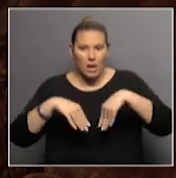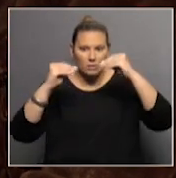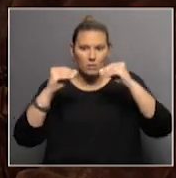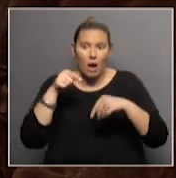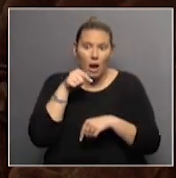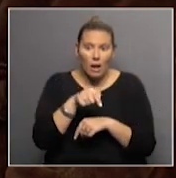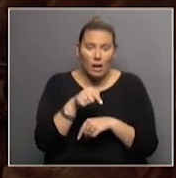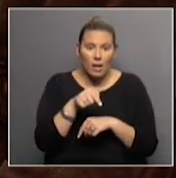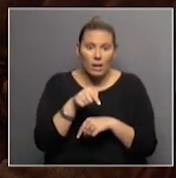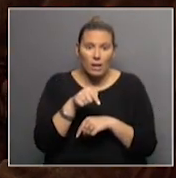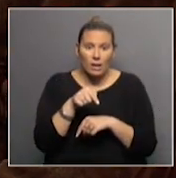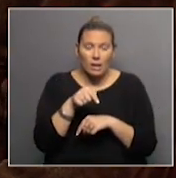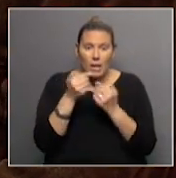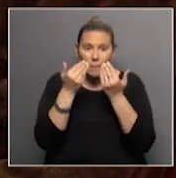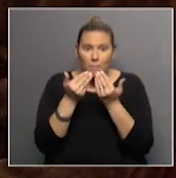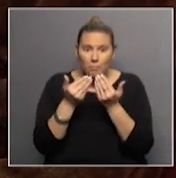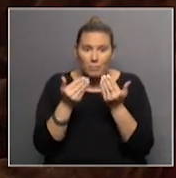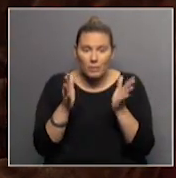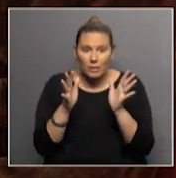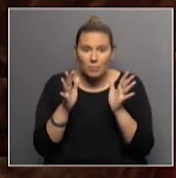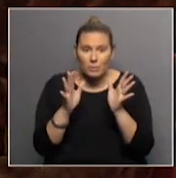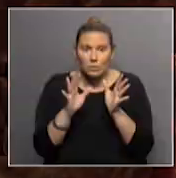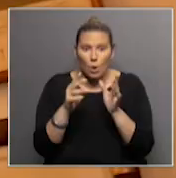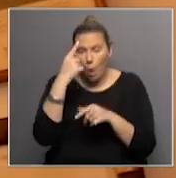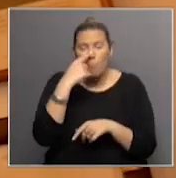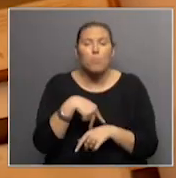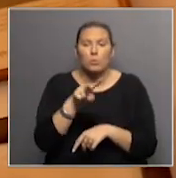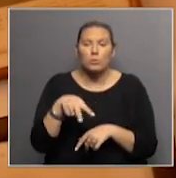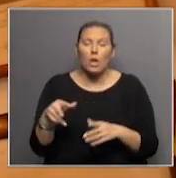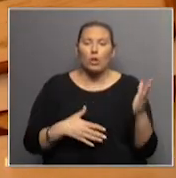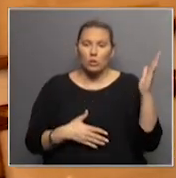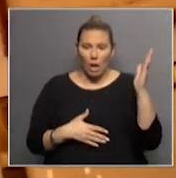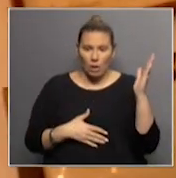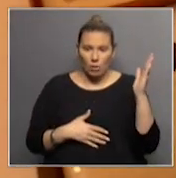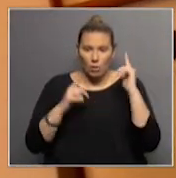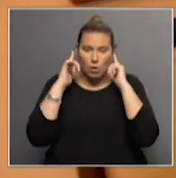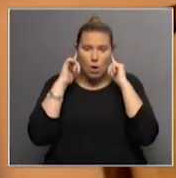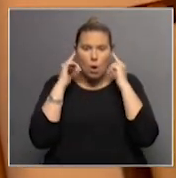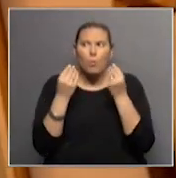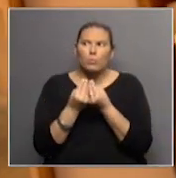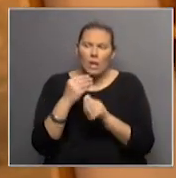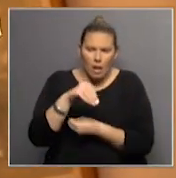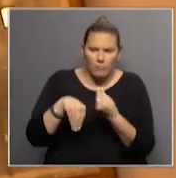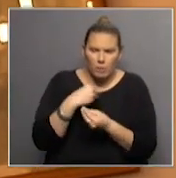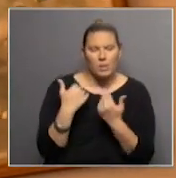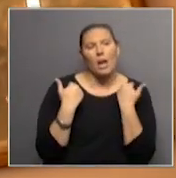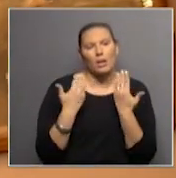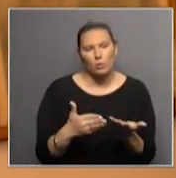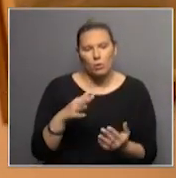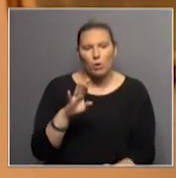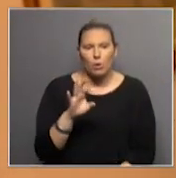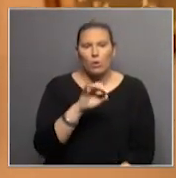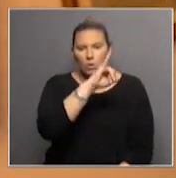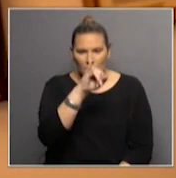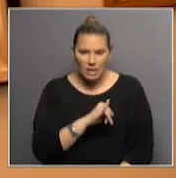donde se formó el Museo del Tango, un lugar que tiene mucho acervo de la familia que donó Matos Rodríguez,